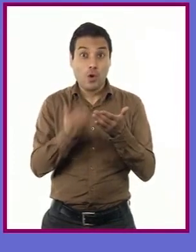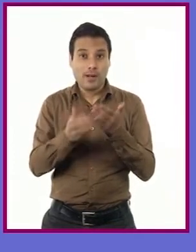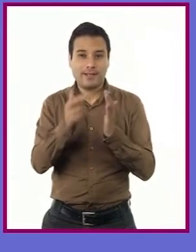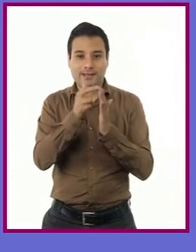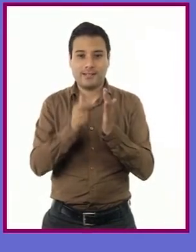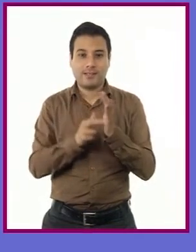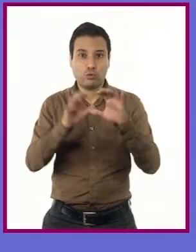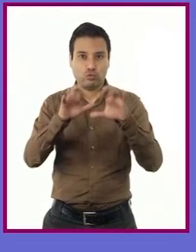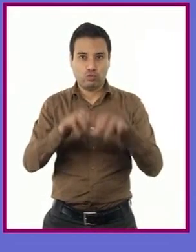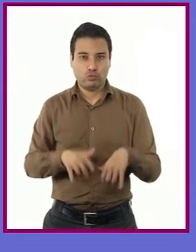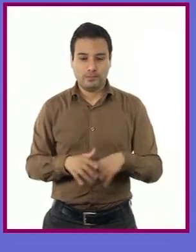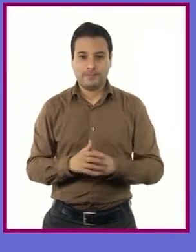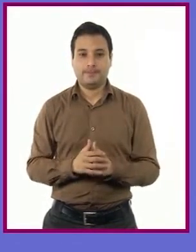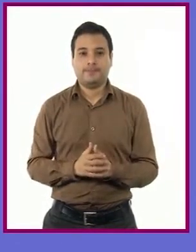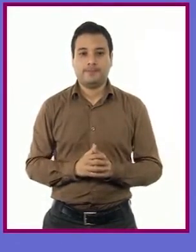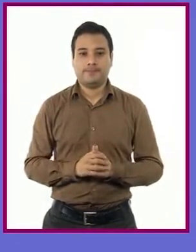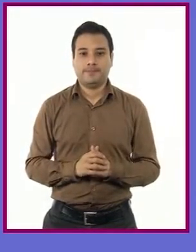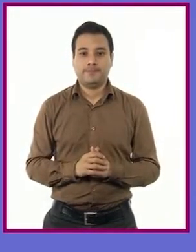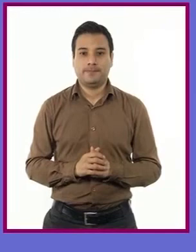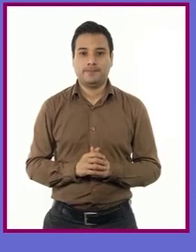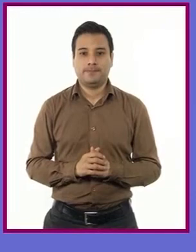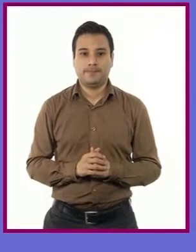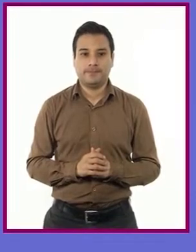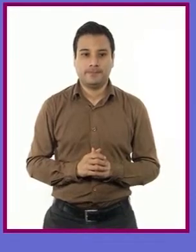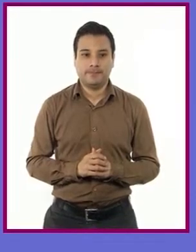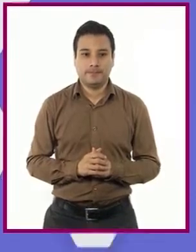reglamento deportivo.